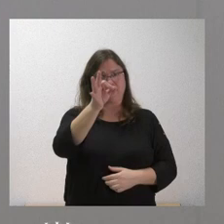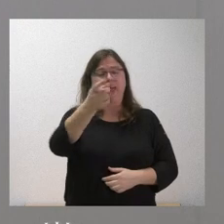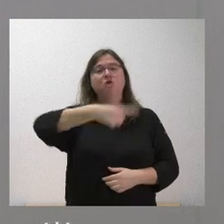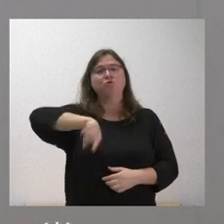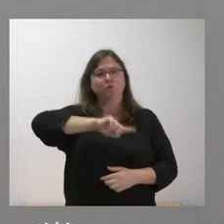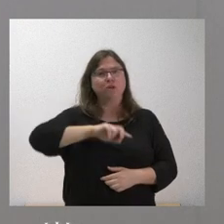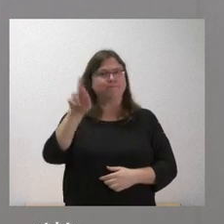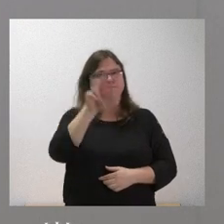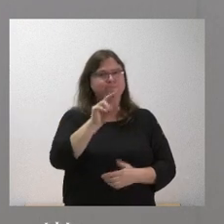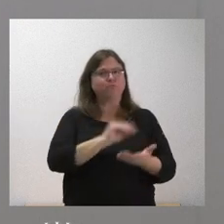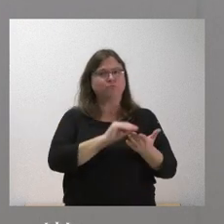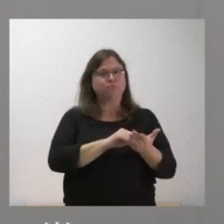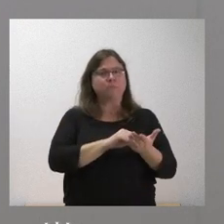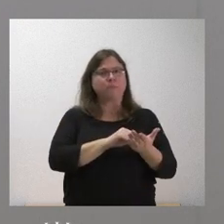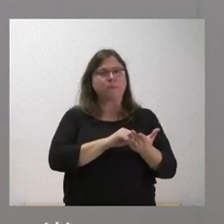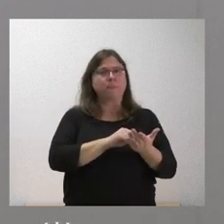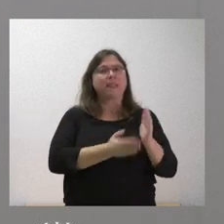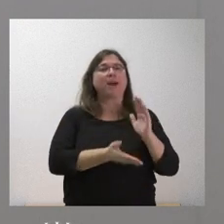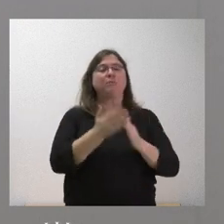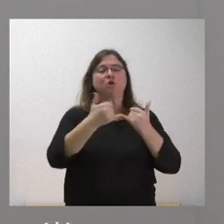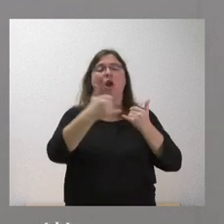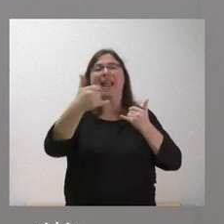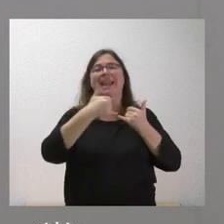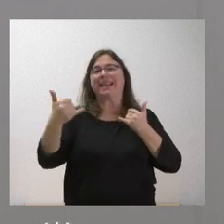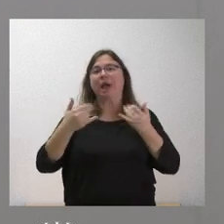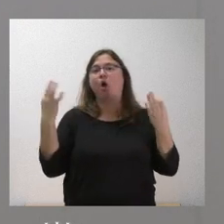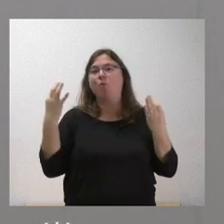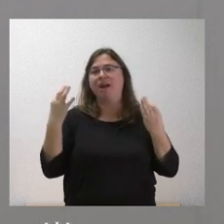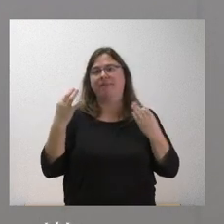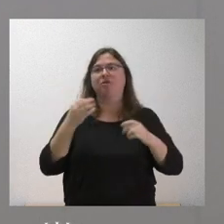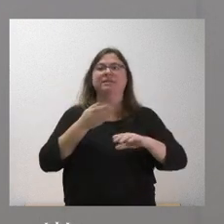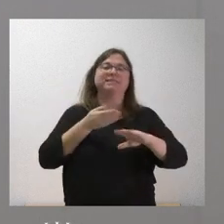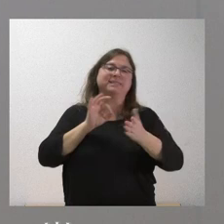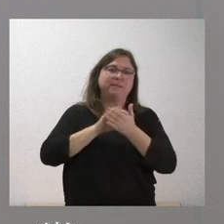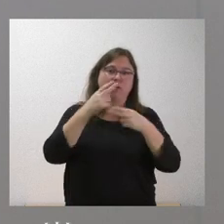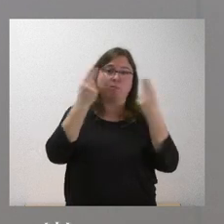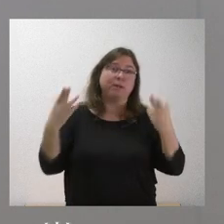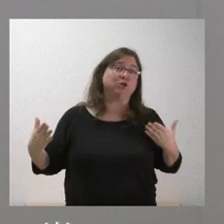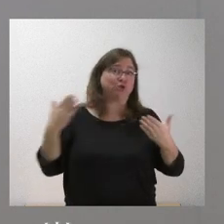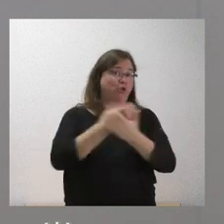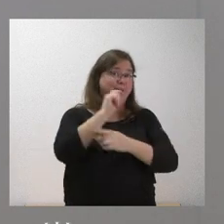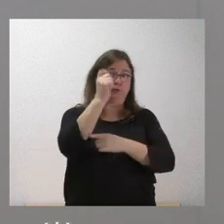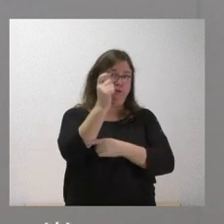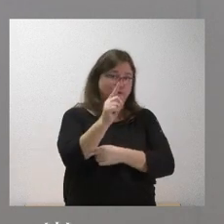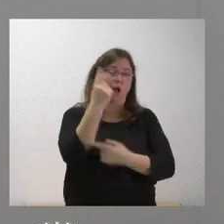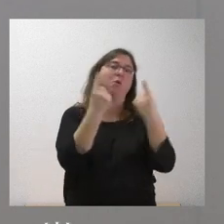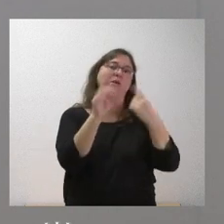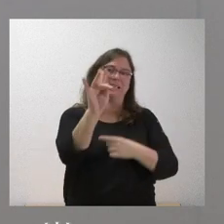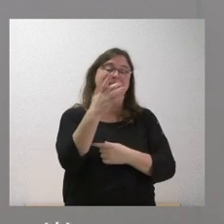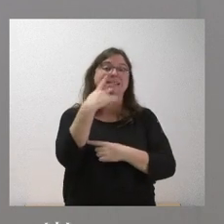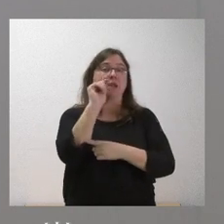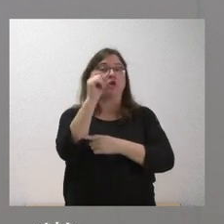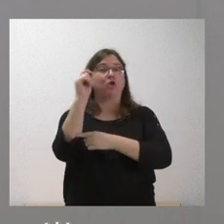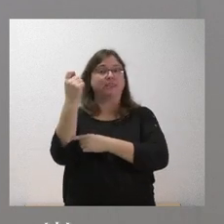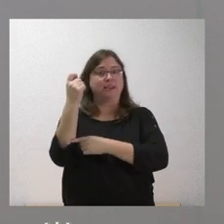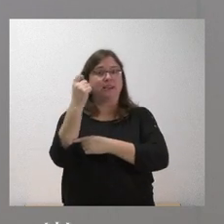insistido mucho en el aumento de las líneas que sean obligación de servicio público no lo hemos conseguido en todas en algunas sí Y a medida que lo vamos consiguiendo vamos